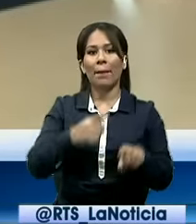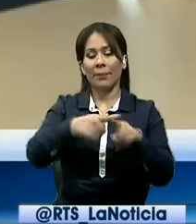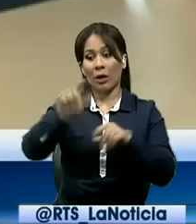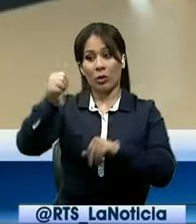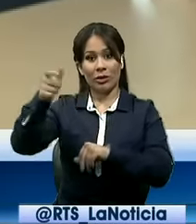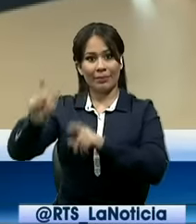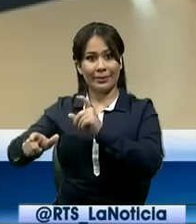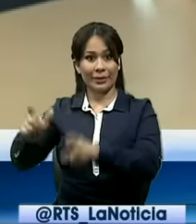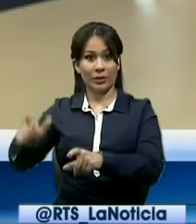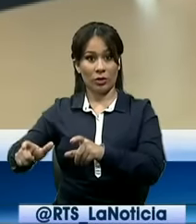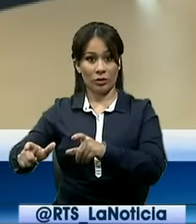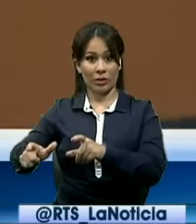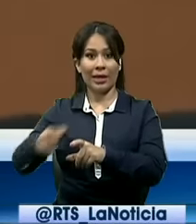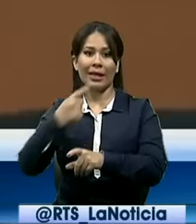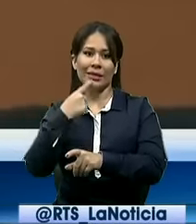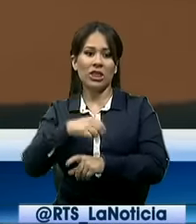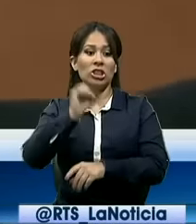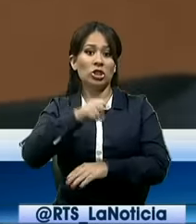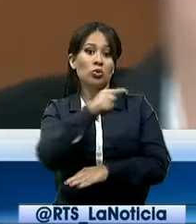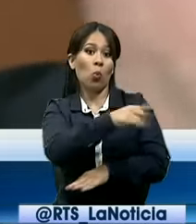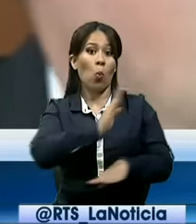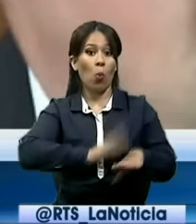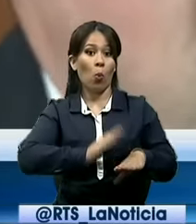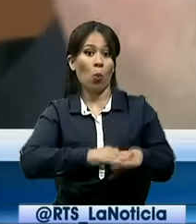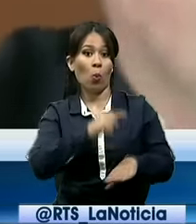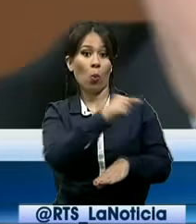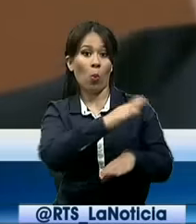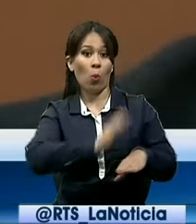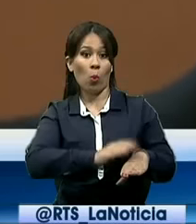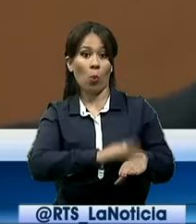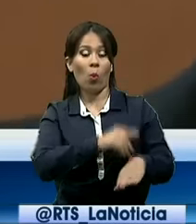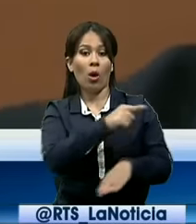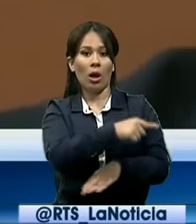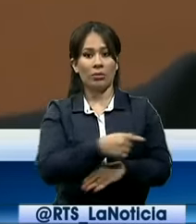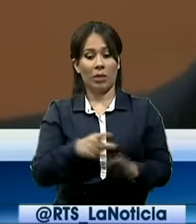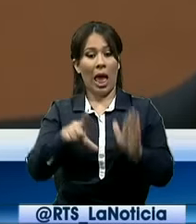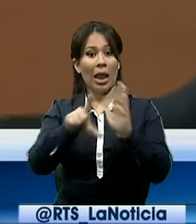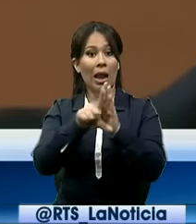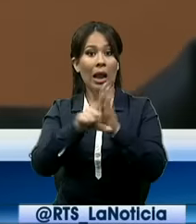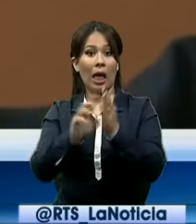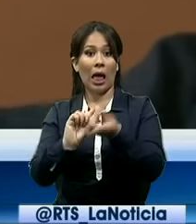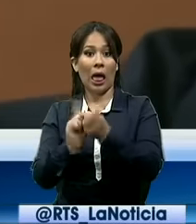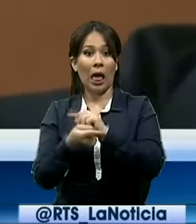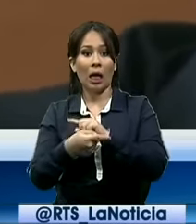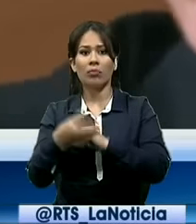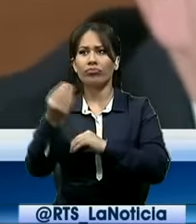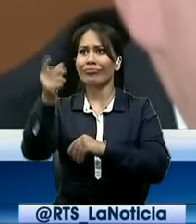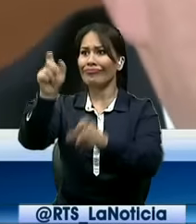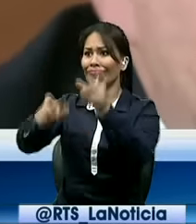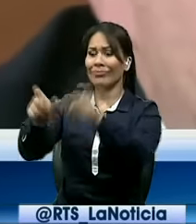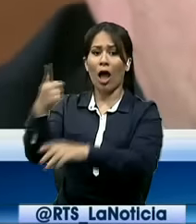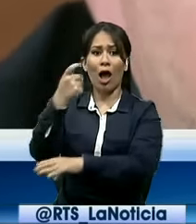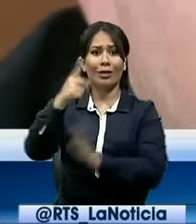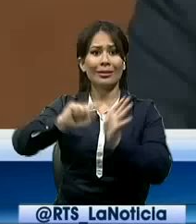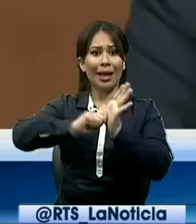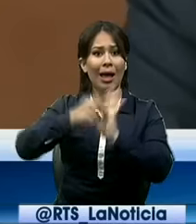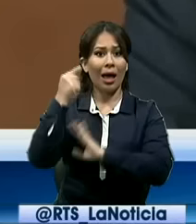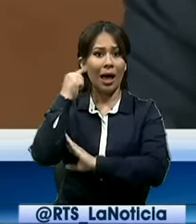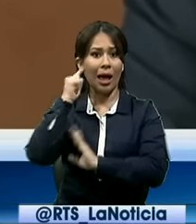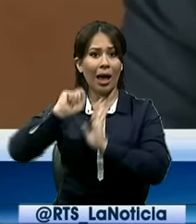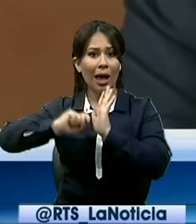que el superintendente es el principal responsable, pues fue con la ley corregida, con la que se ha sancionado a más de 11 radios en el país.